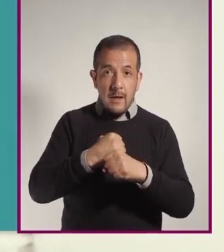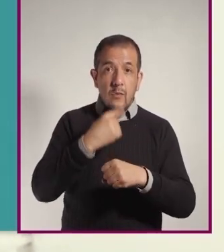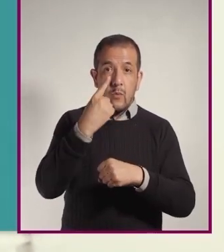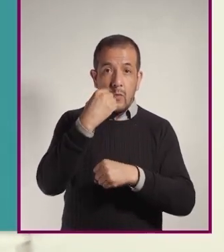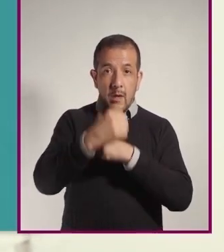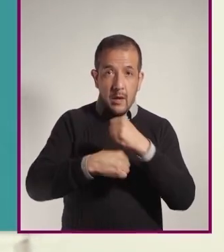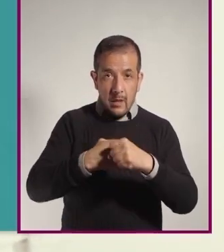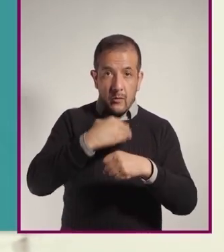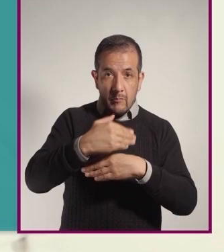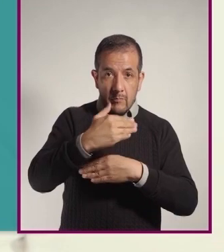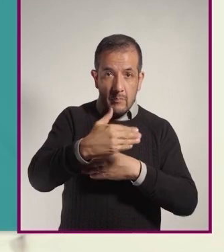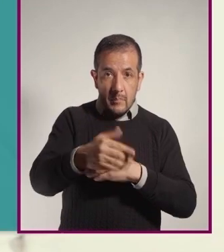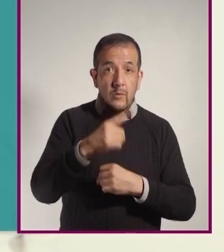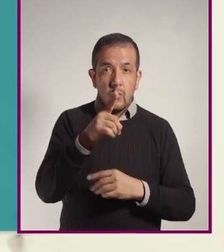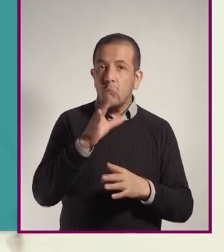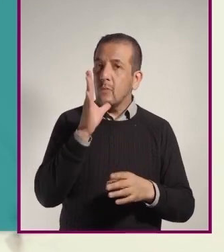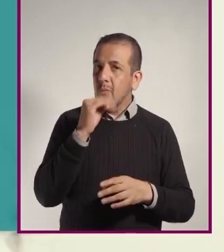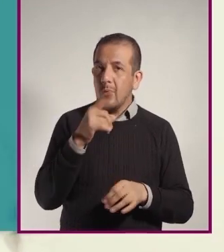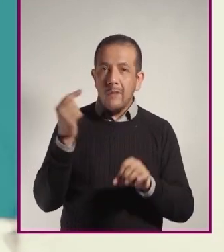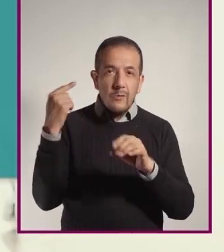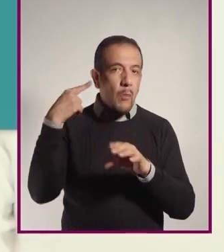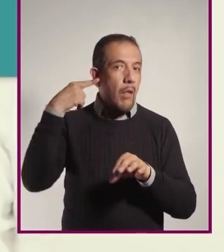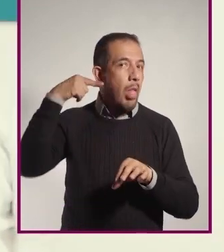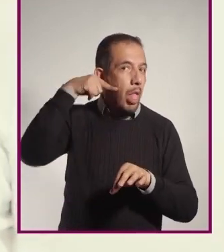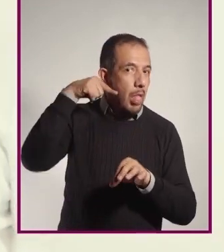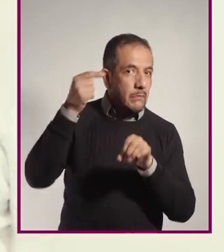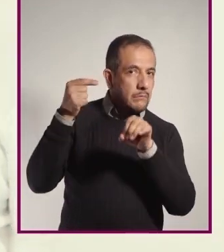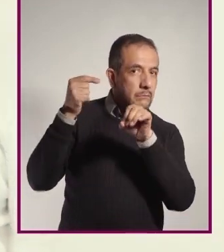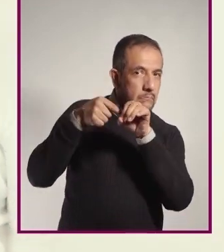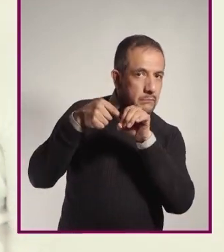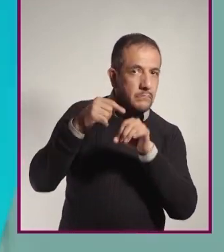No introduzcas ningún objeto a los oídos.